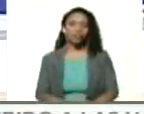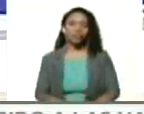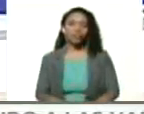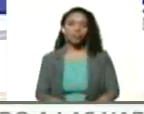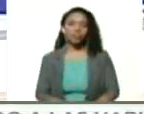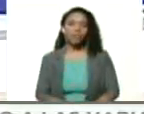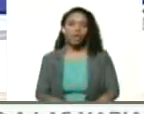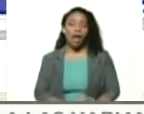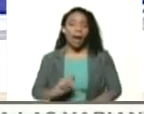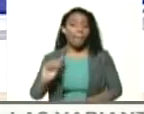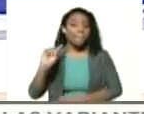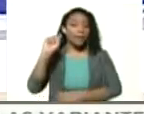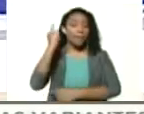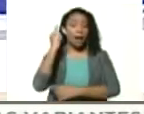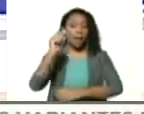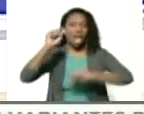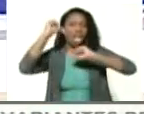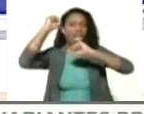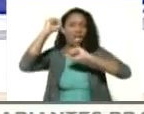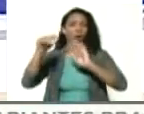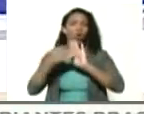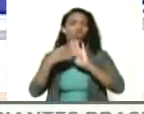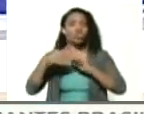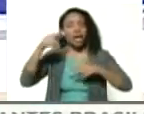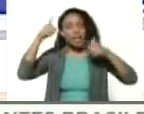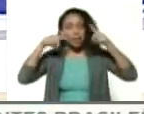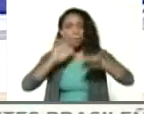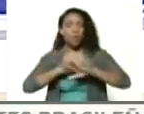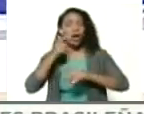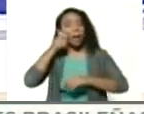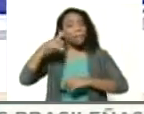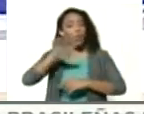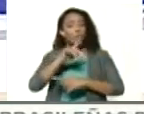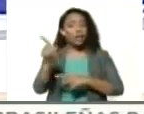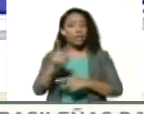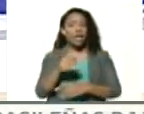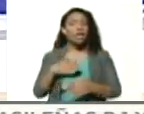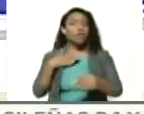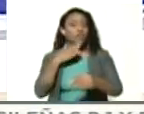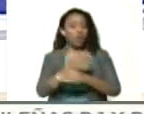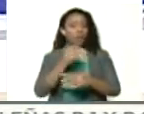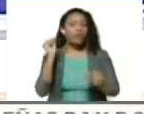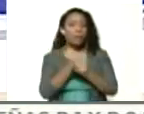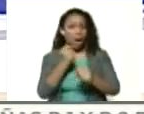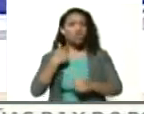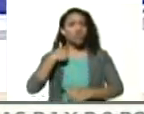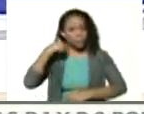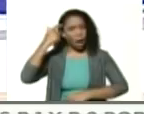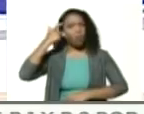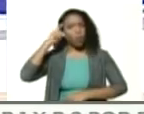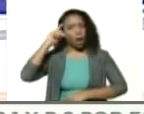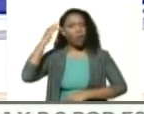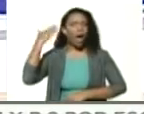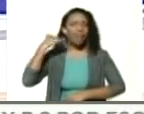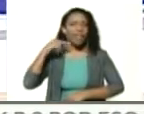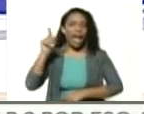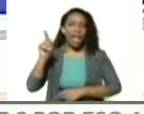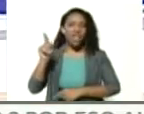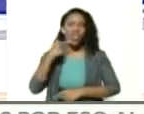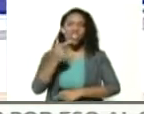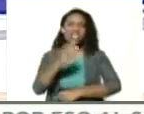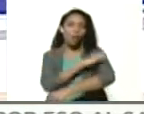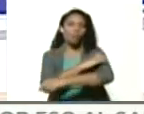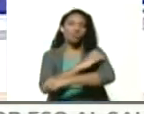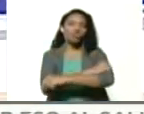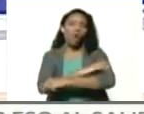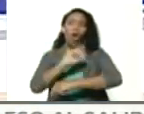el primer paro contra Chávez. Digo de manera fallida porque el pueblo salió a trabajar. Lo recuerdo plenamente. Pero sin lugar